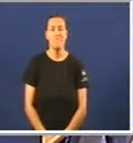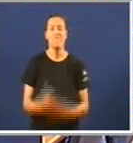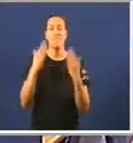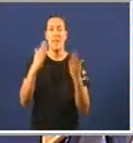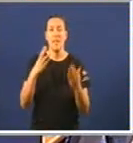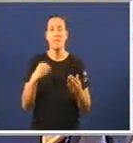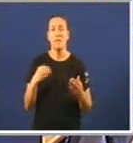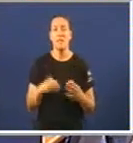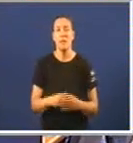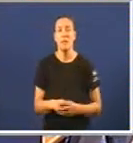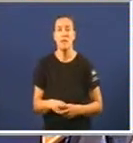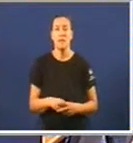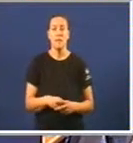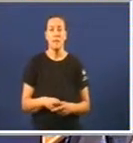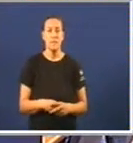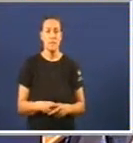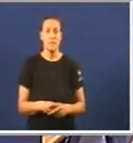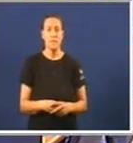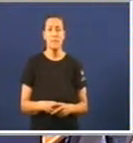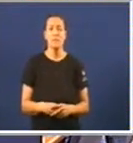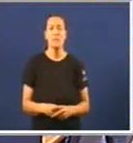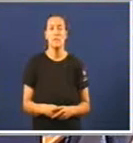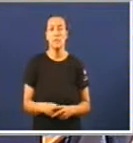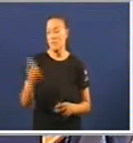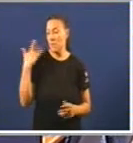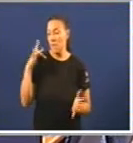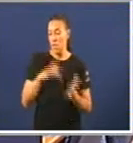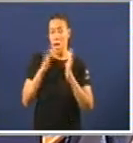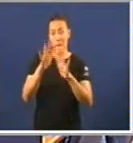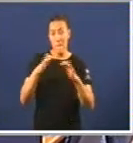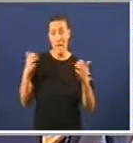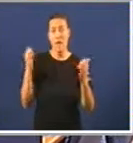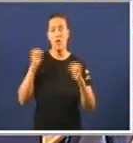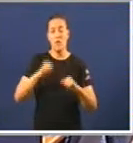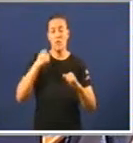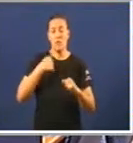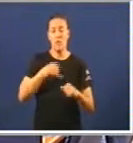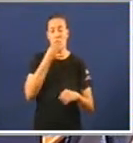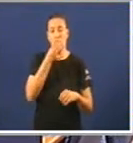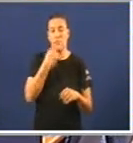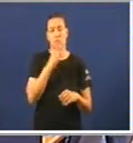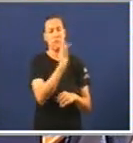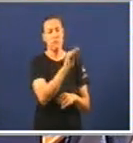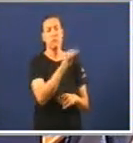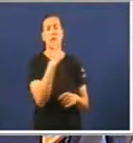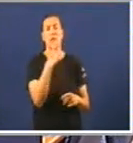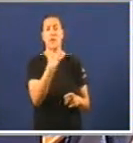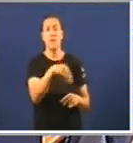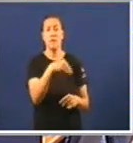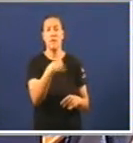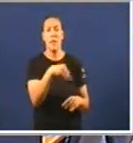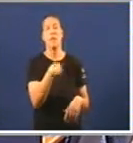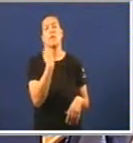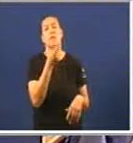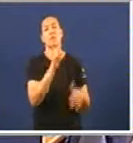Gracias, presidente. No pasado pleno, esta deputada interpelaba ao vicepresidente un mes despois de